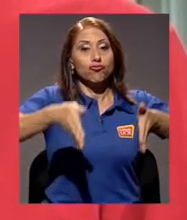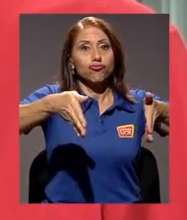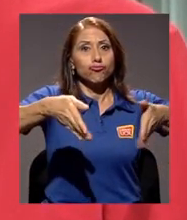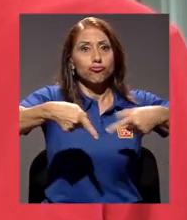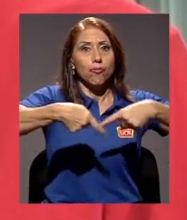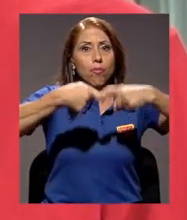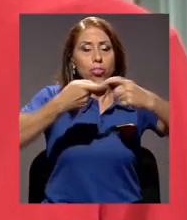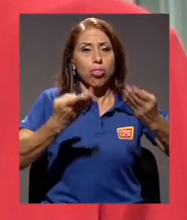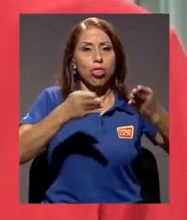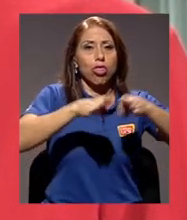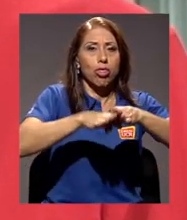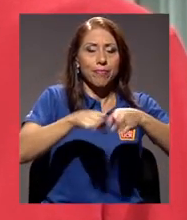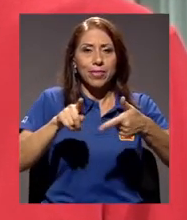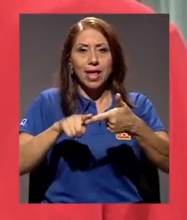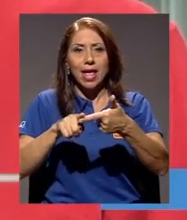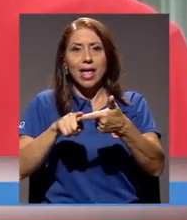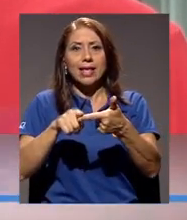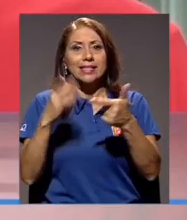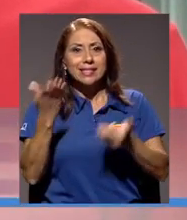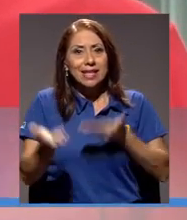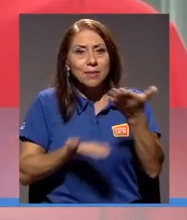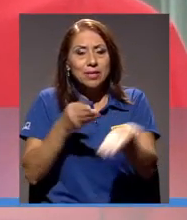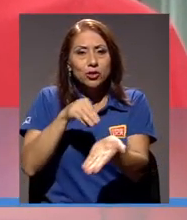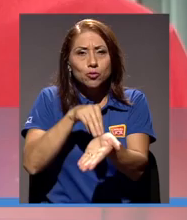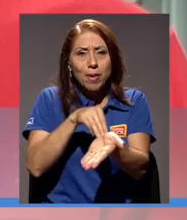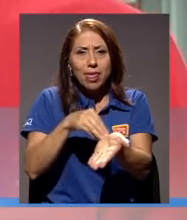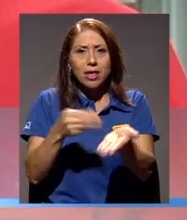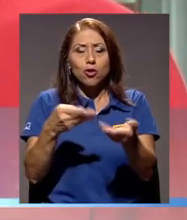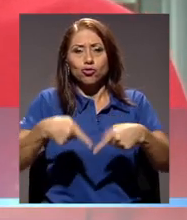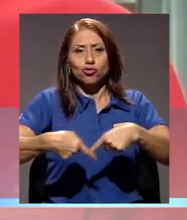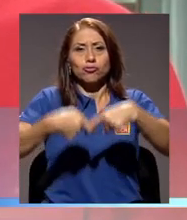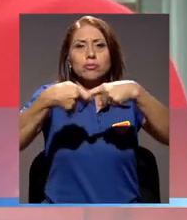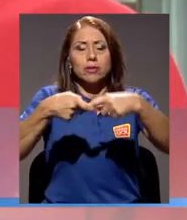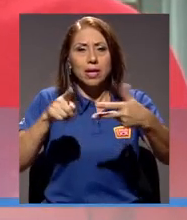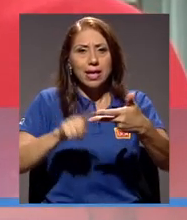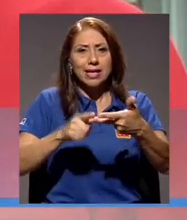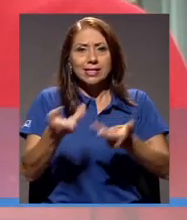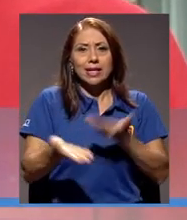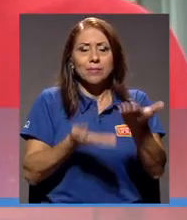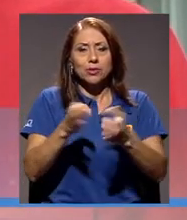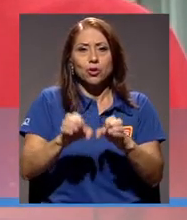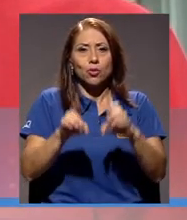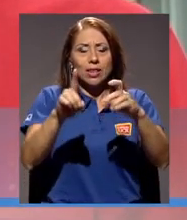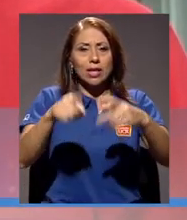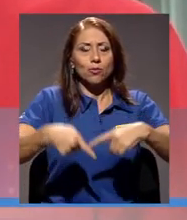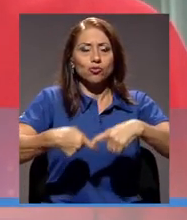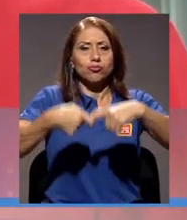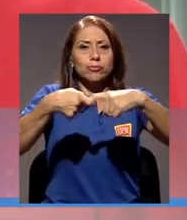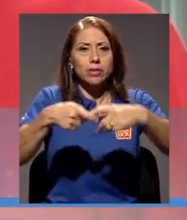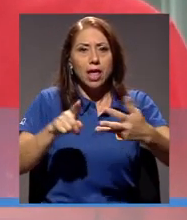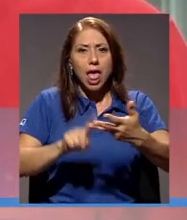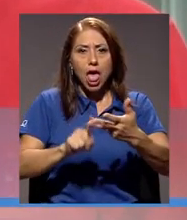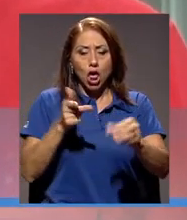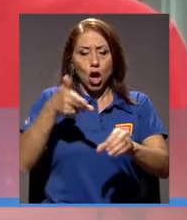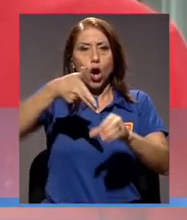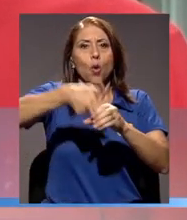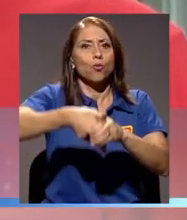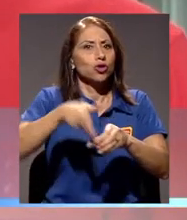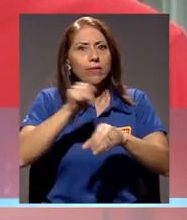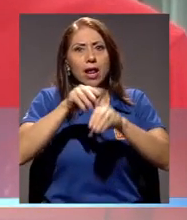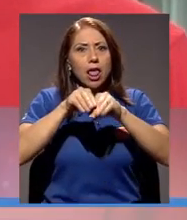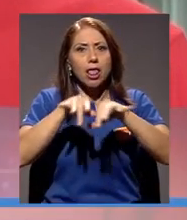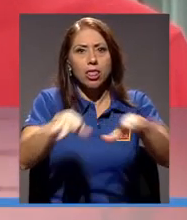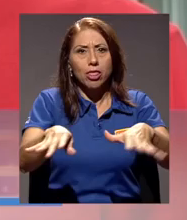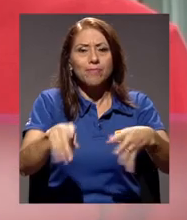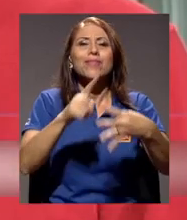servicios médicos, la suspensión de servicios educativos y el obstaculizar la distribución de combustible son las cuatro medidas que